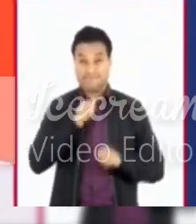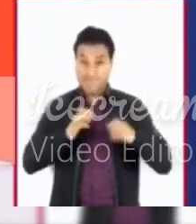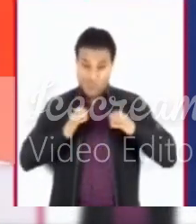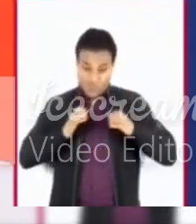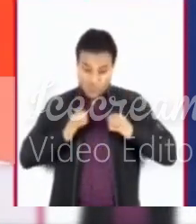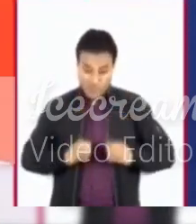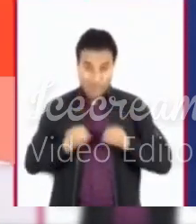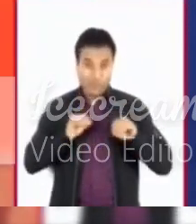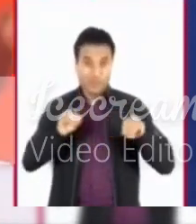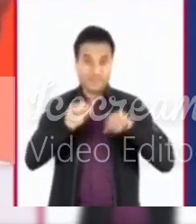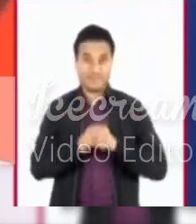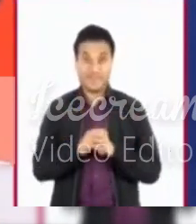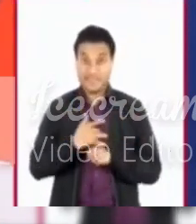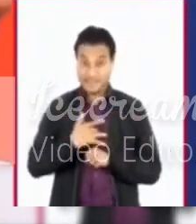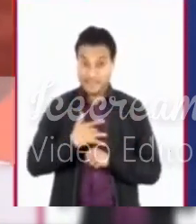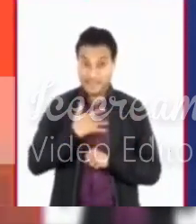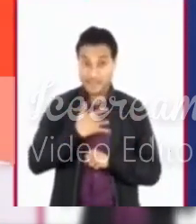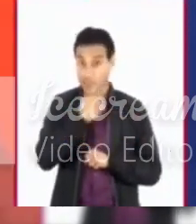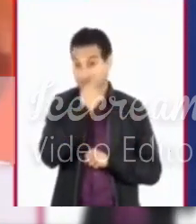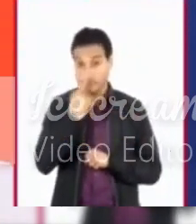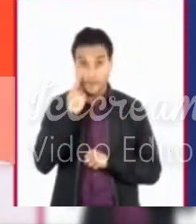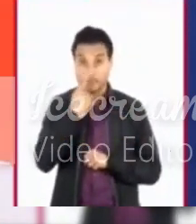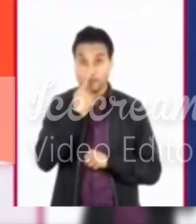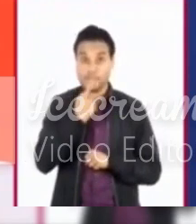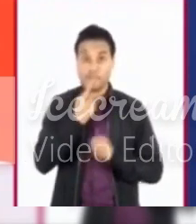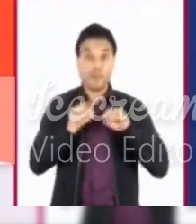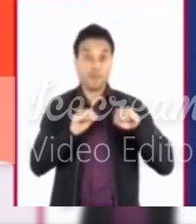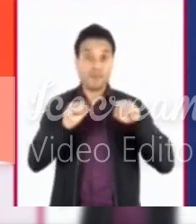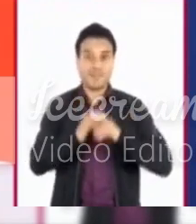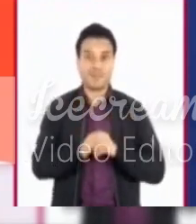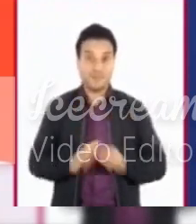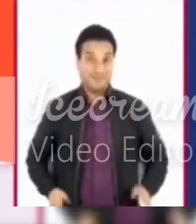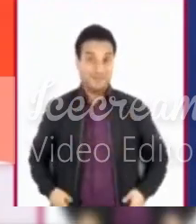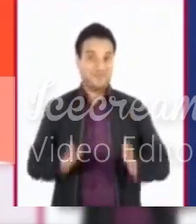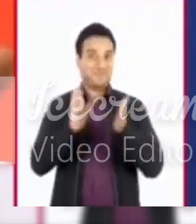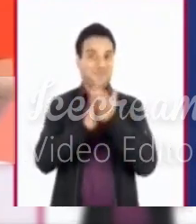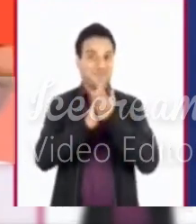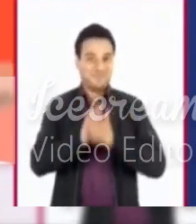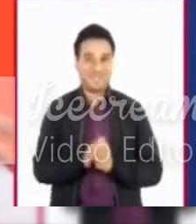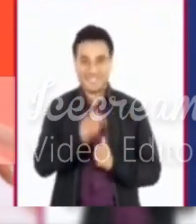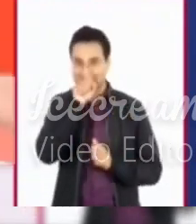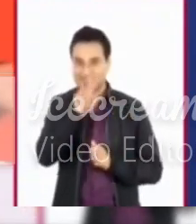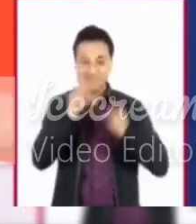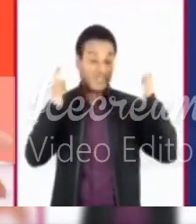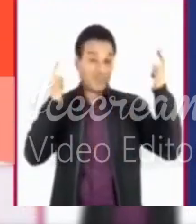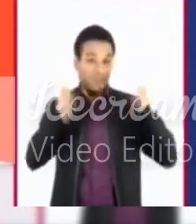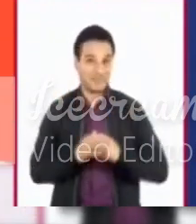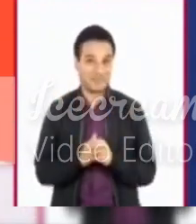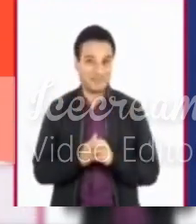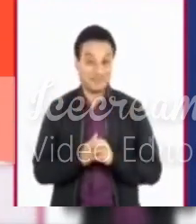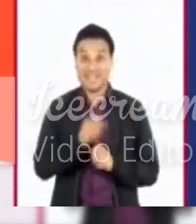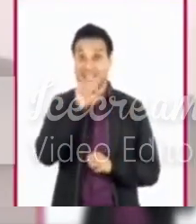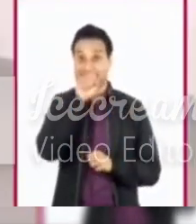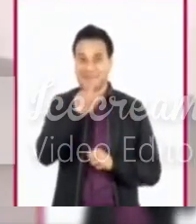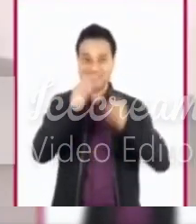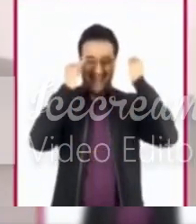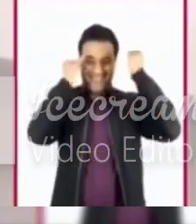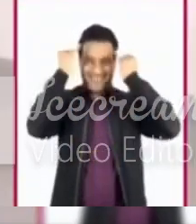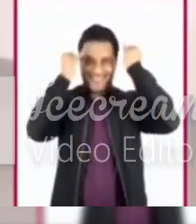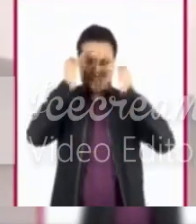cuerpo, el uso de los sentidos, el movimiento, los sonidos y, claro, no puede faltar la